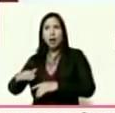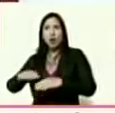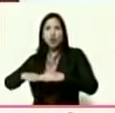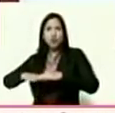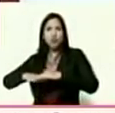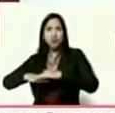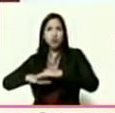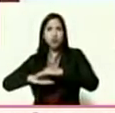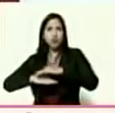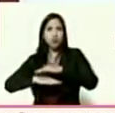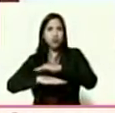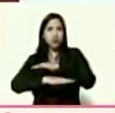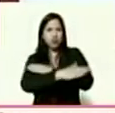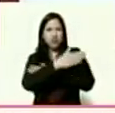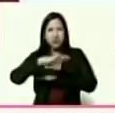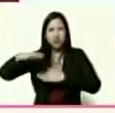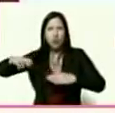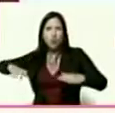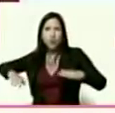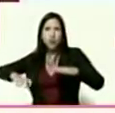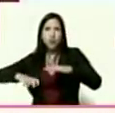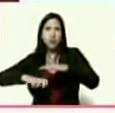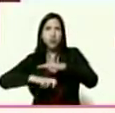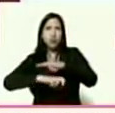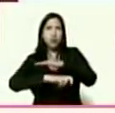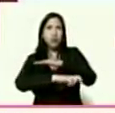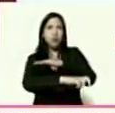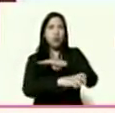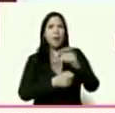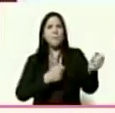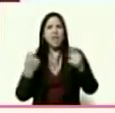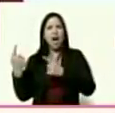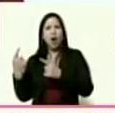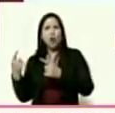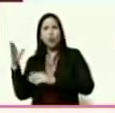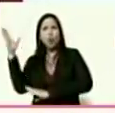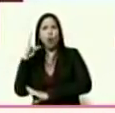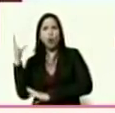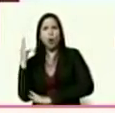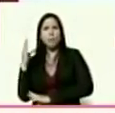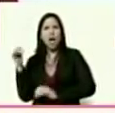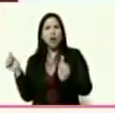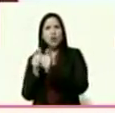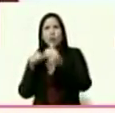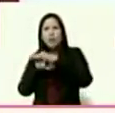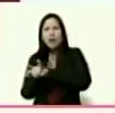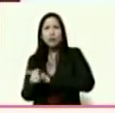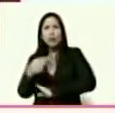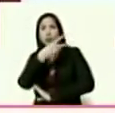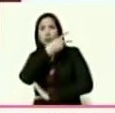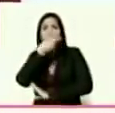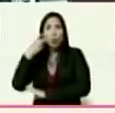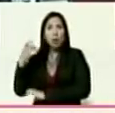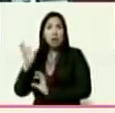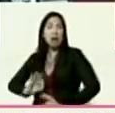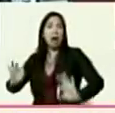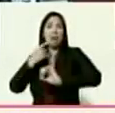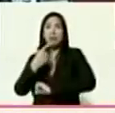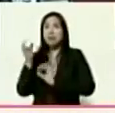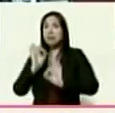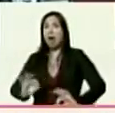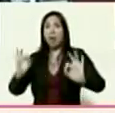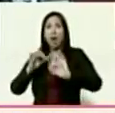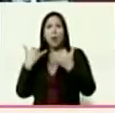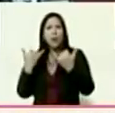enviado desde Colombia, con droga. Nadie dice nada. Acaban de